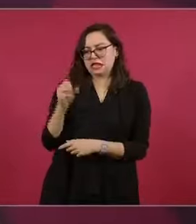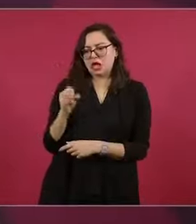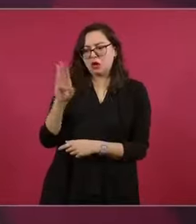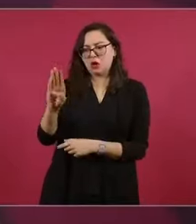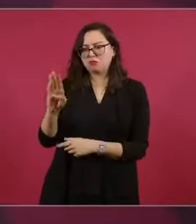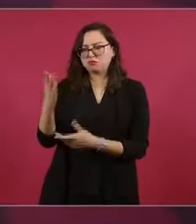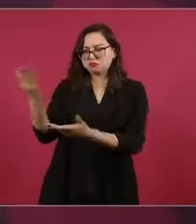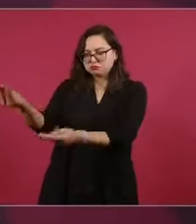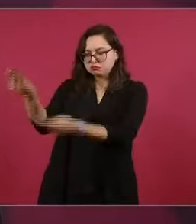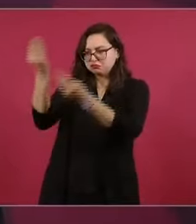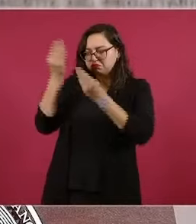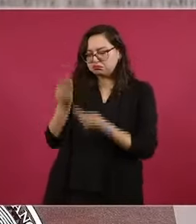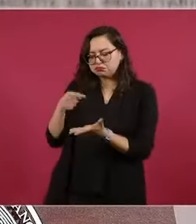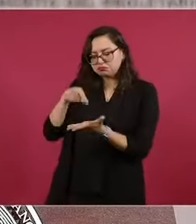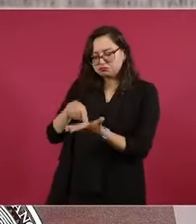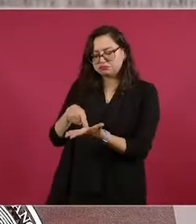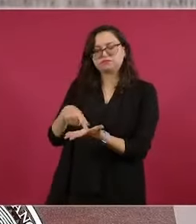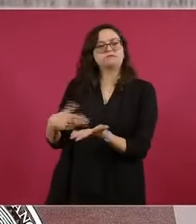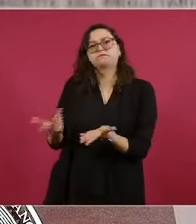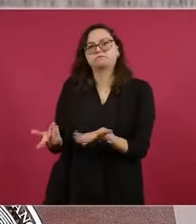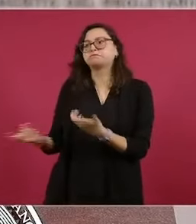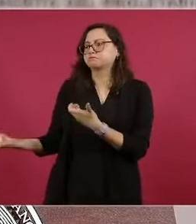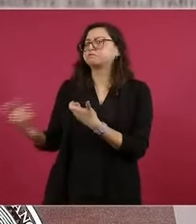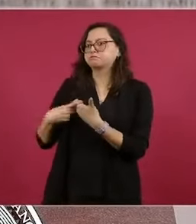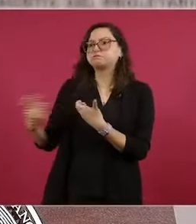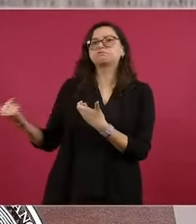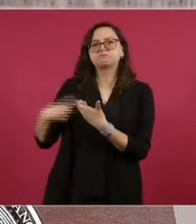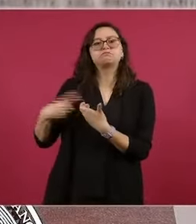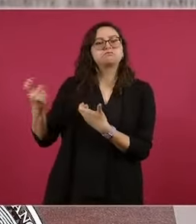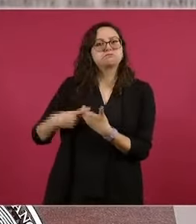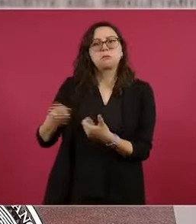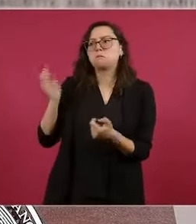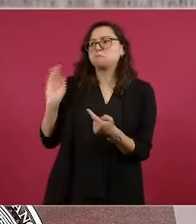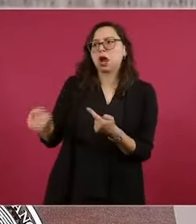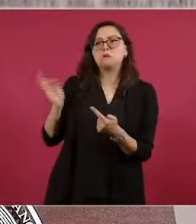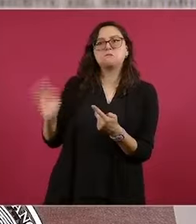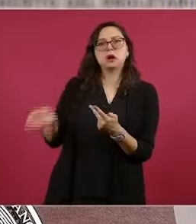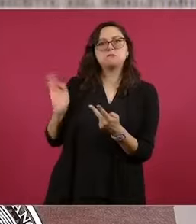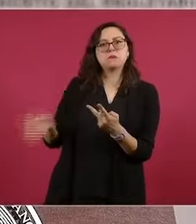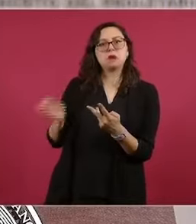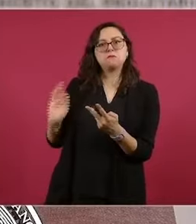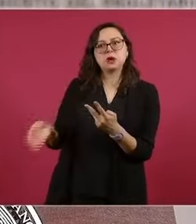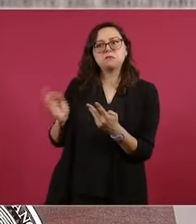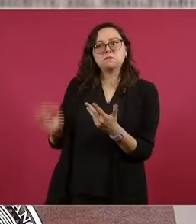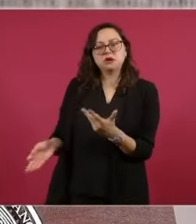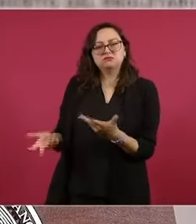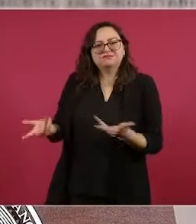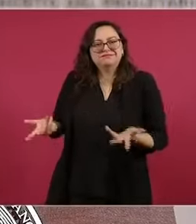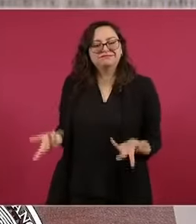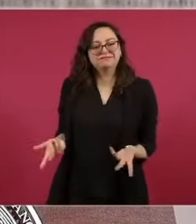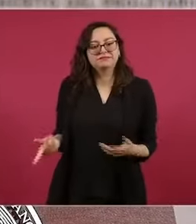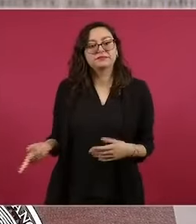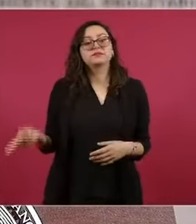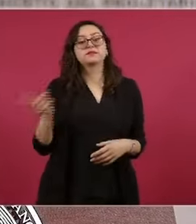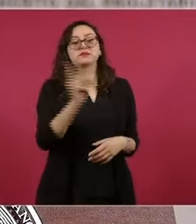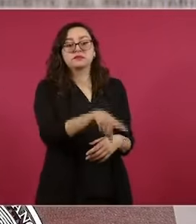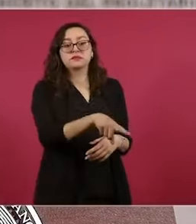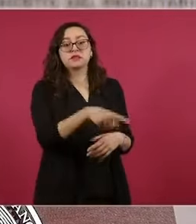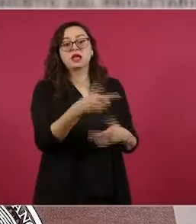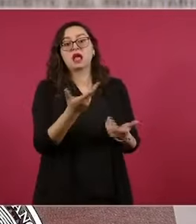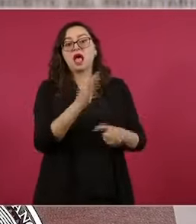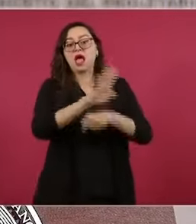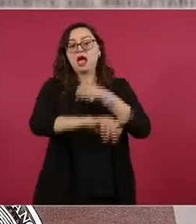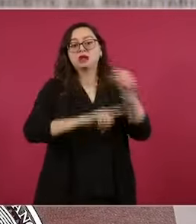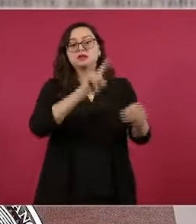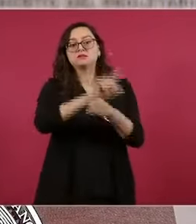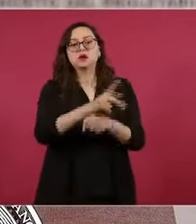qué creen? Esto resultó falso. Animal Político toma como fuente un informe de Amnistía Internacional. Desde